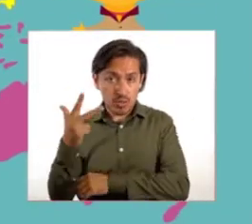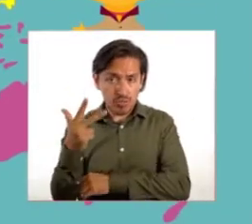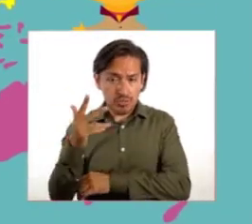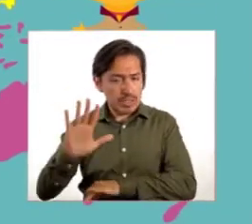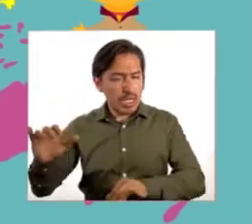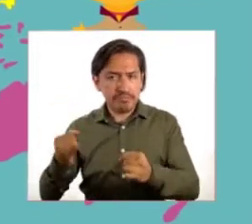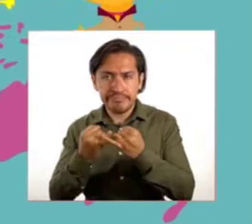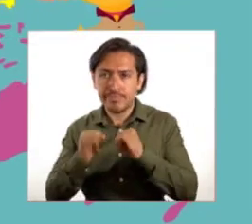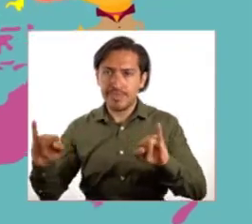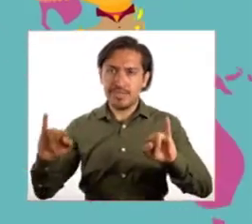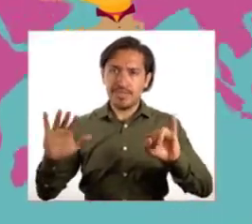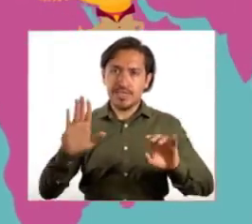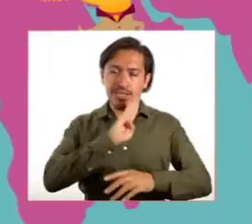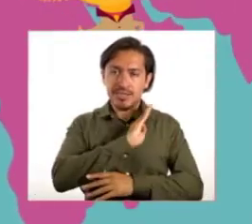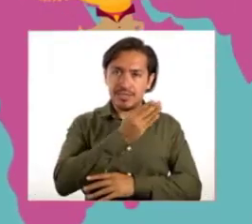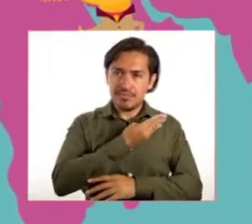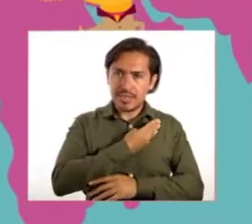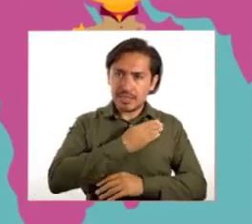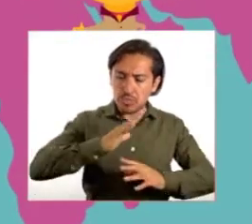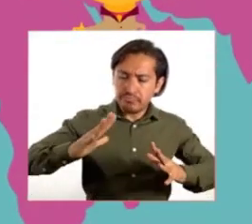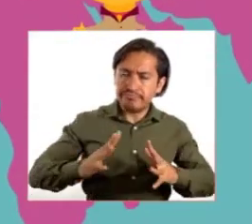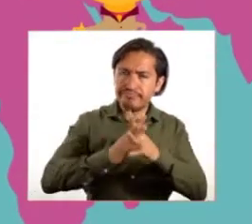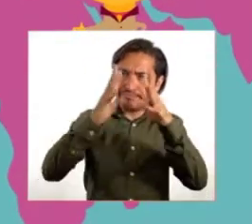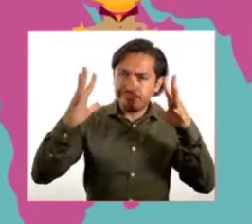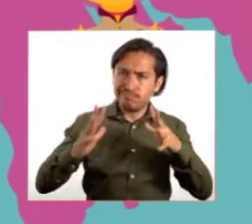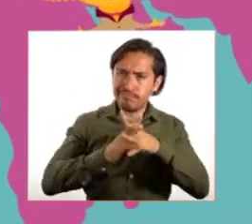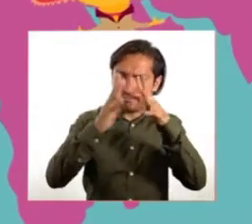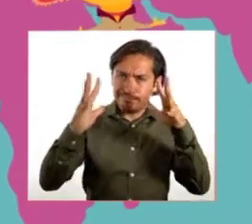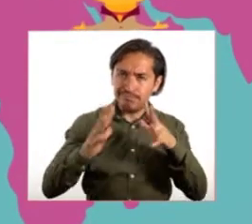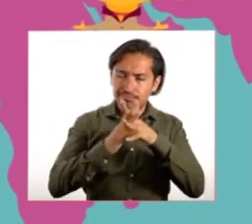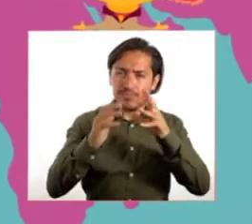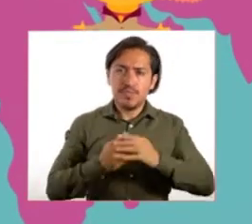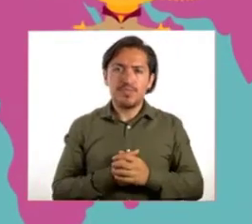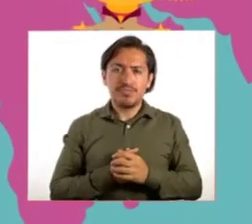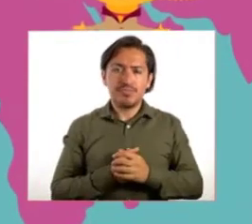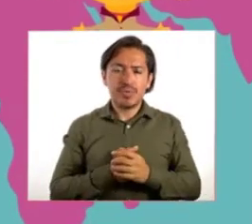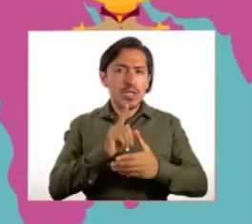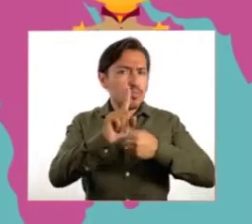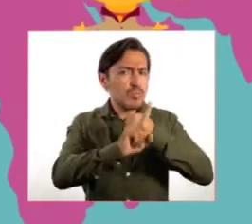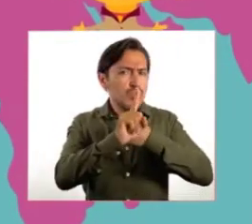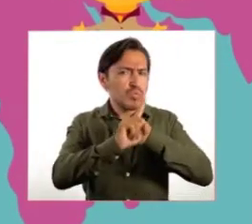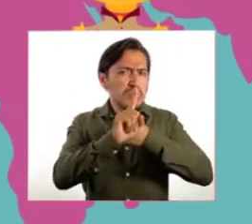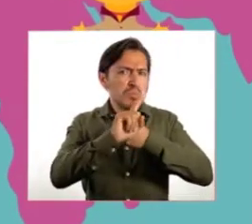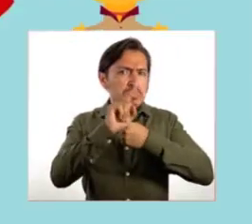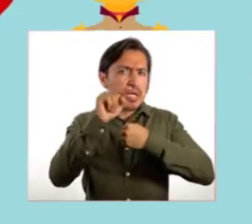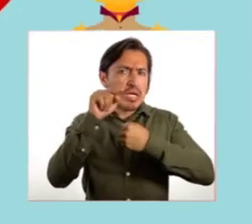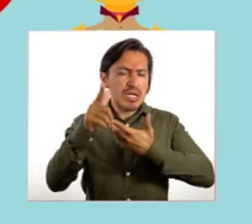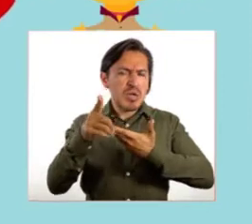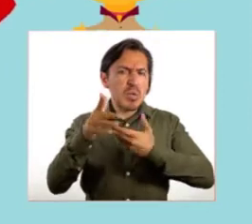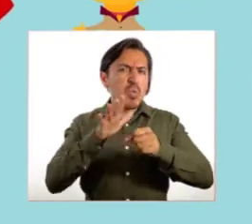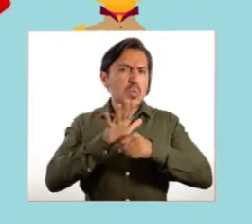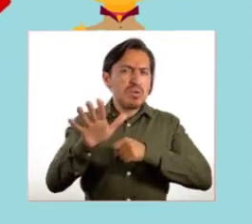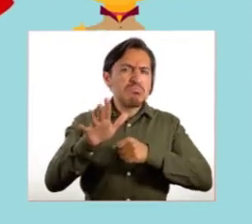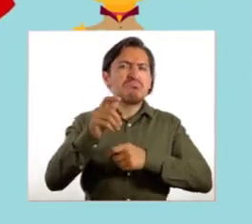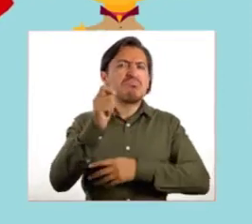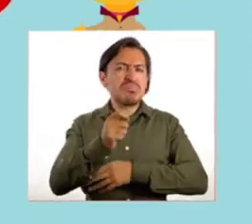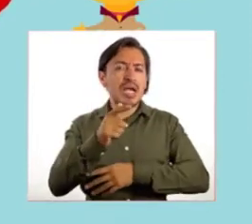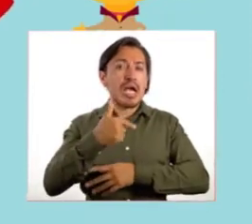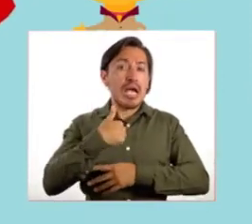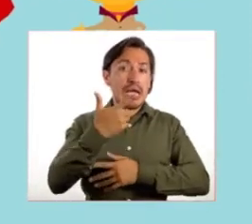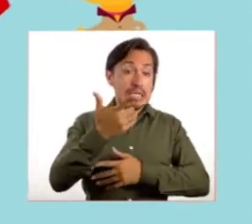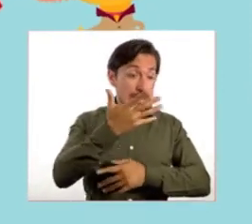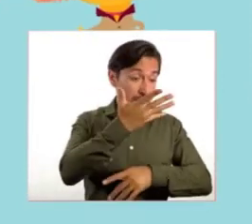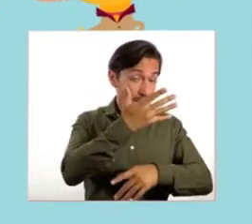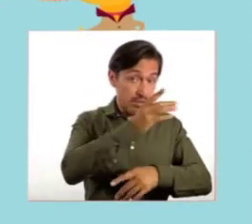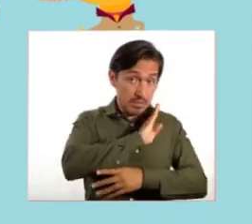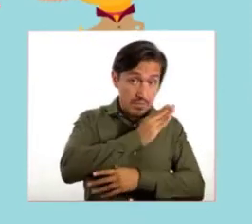su independencia de España tras la Guerra Hispanoamericana. El conflicto de la Guerra Hispanoamericana fue un enfrentamiento de España